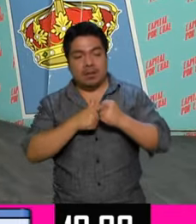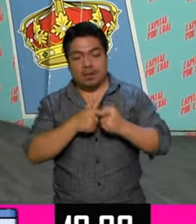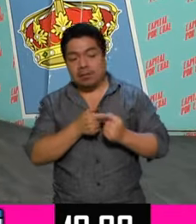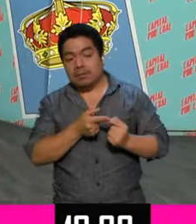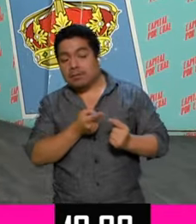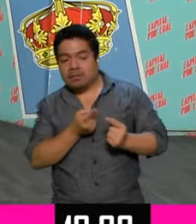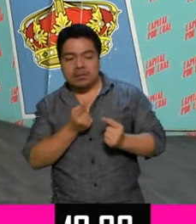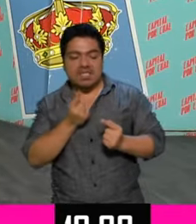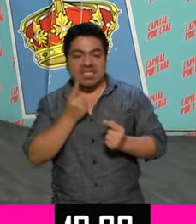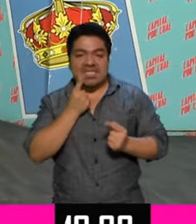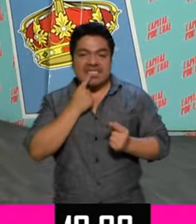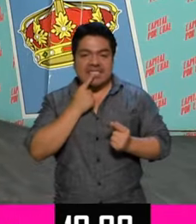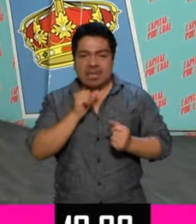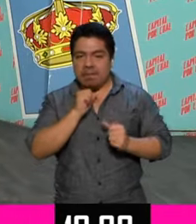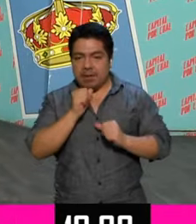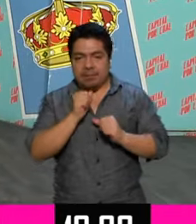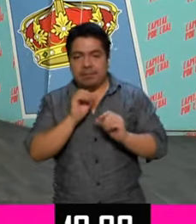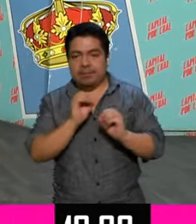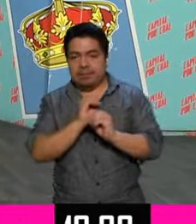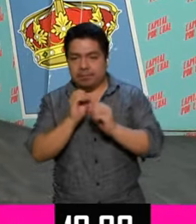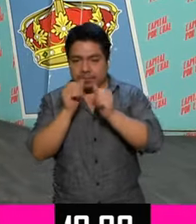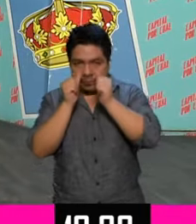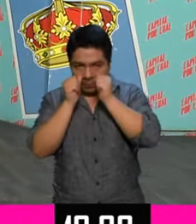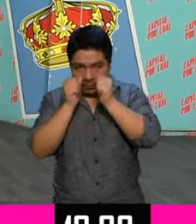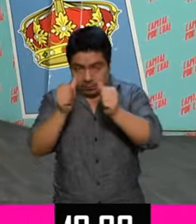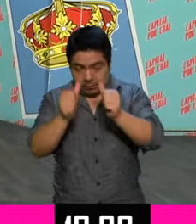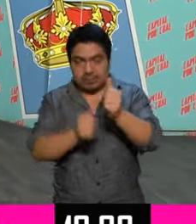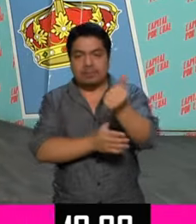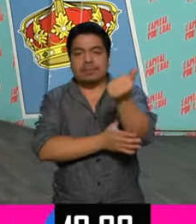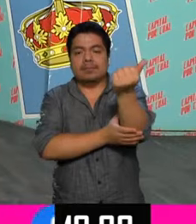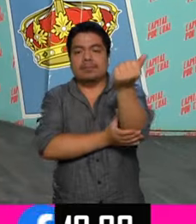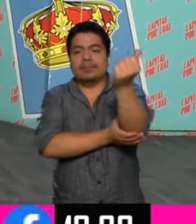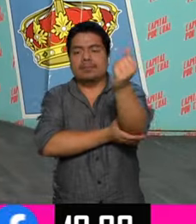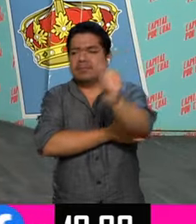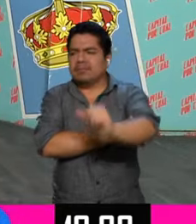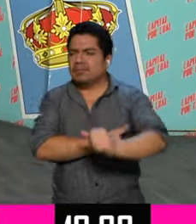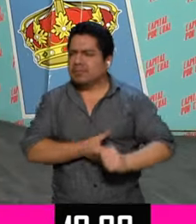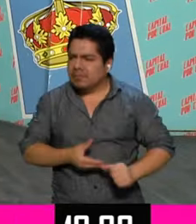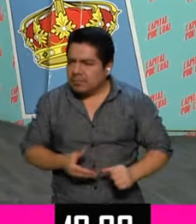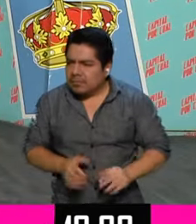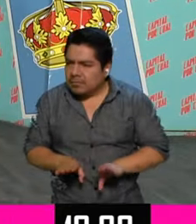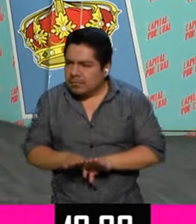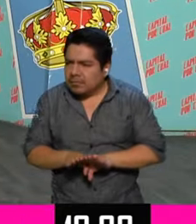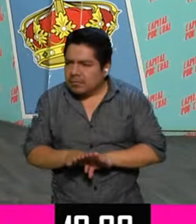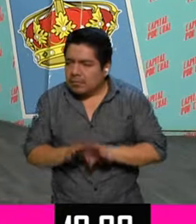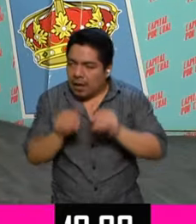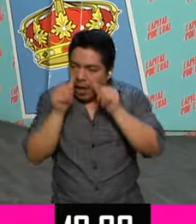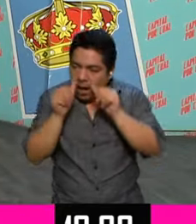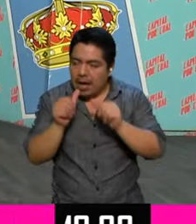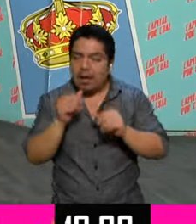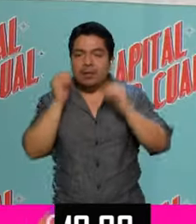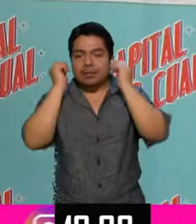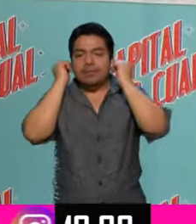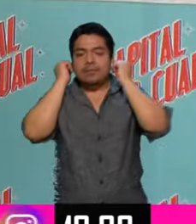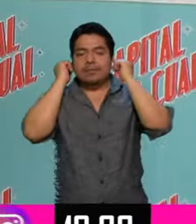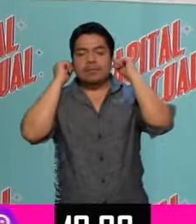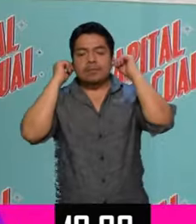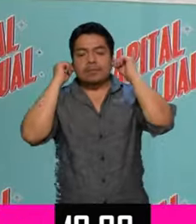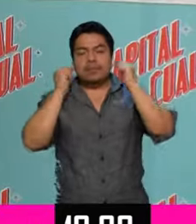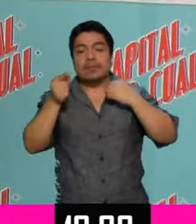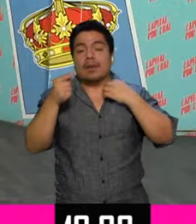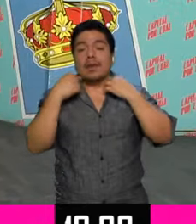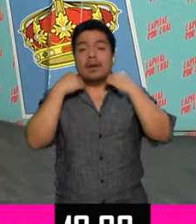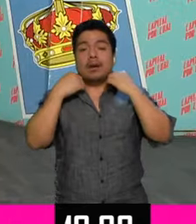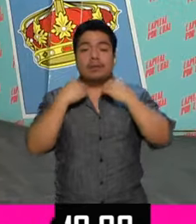sea propenso a ser buleado. Eso, ¿cómo? Que ponga atención. Ah, puta, tengo la maestra Regina